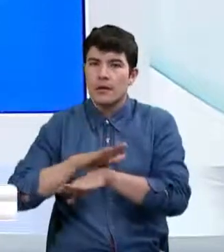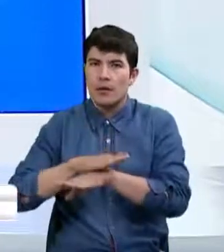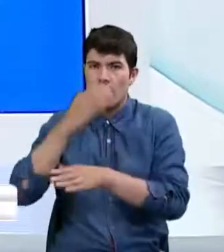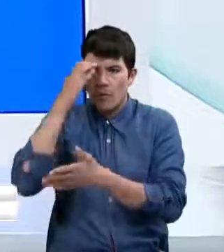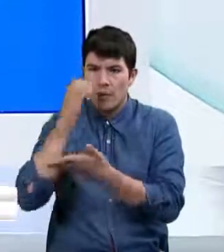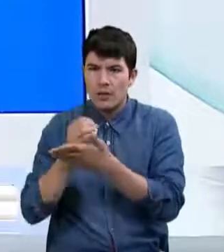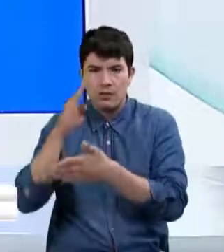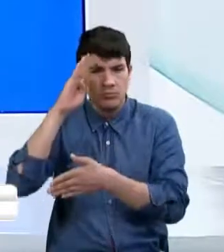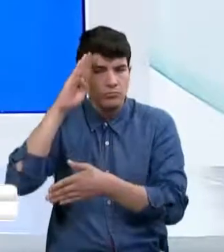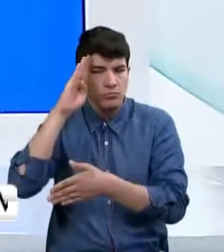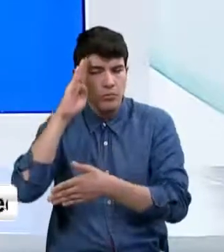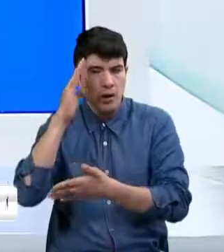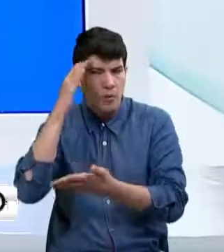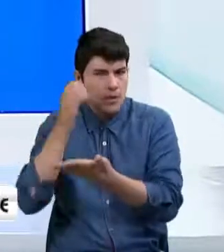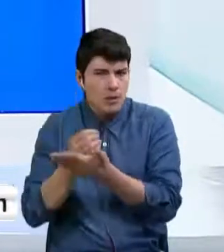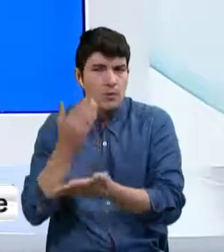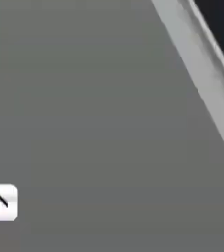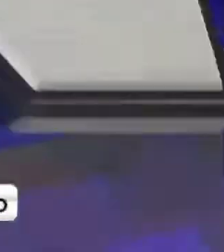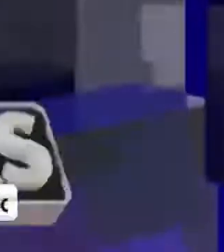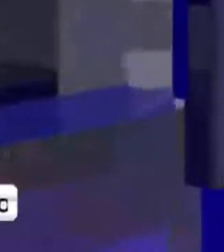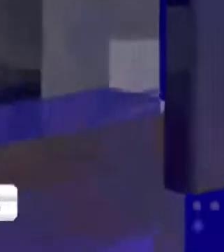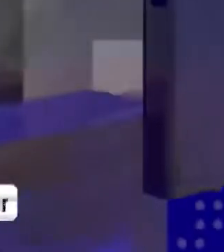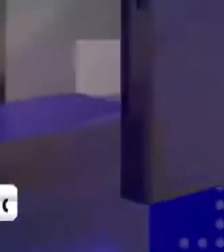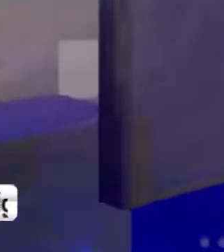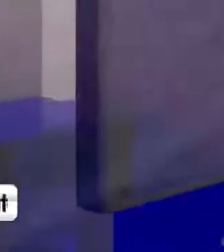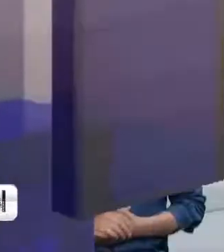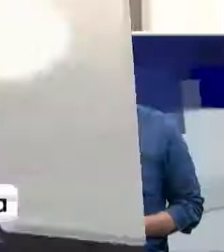dicen las autoridades y qué dicen las mujeres